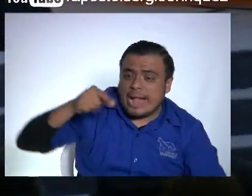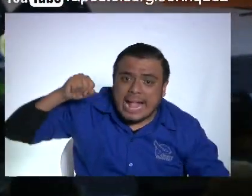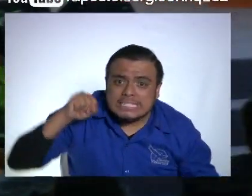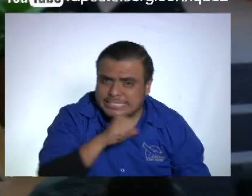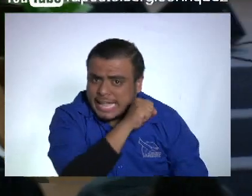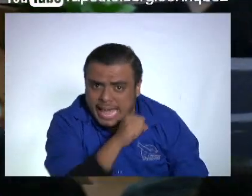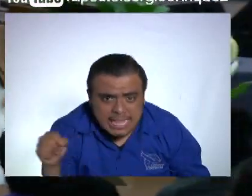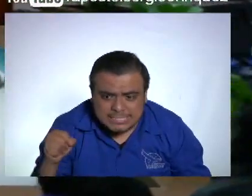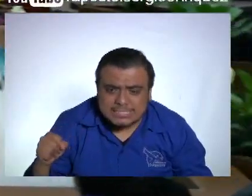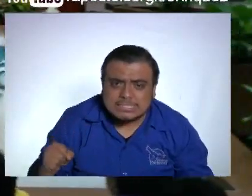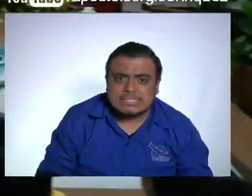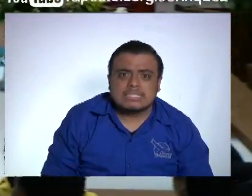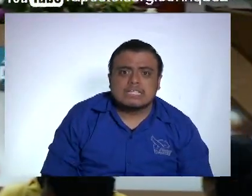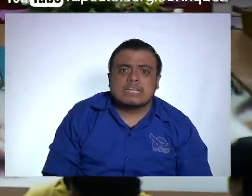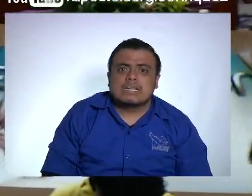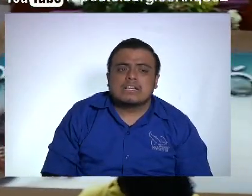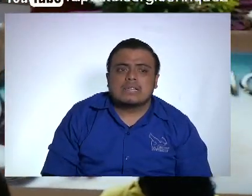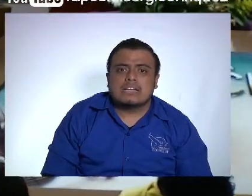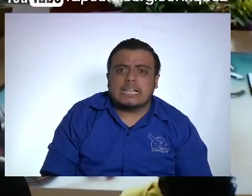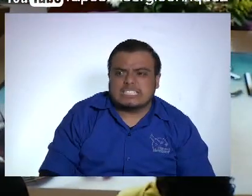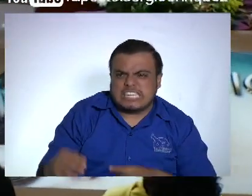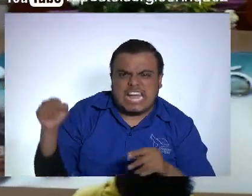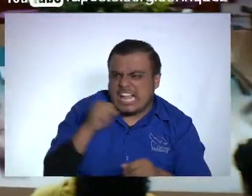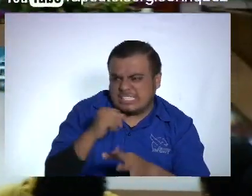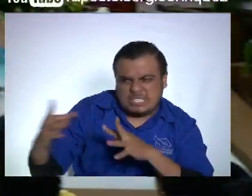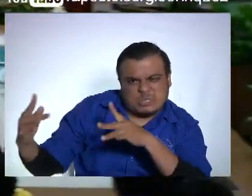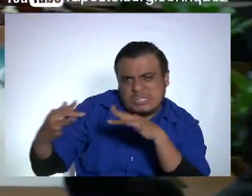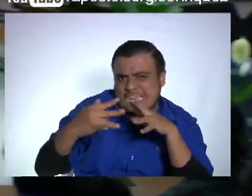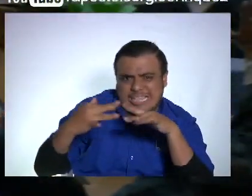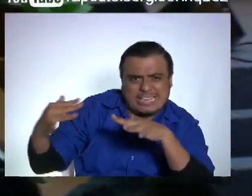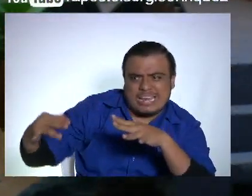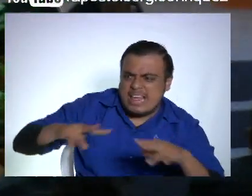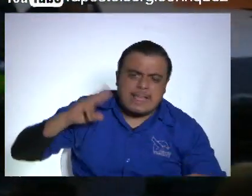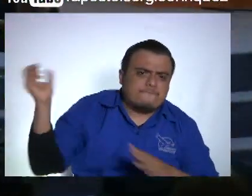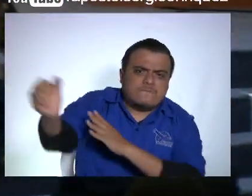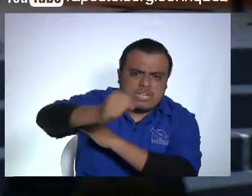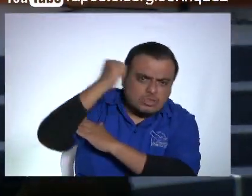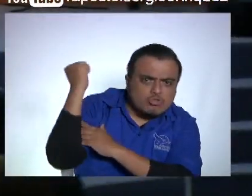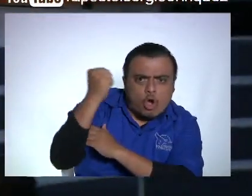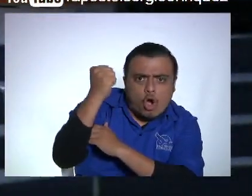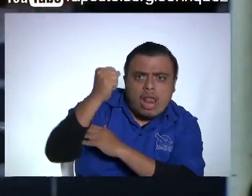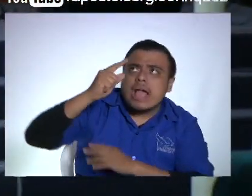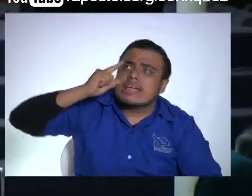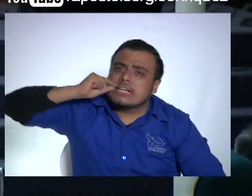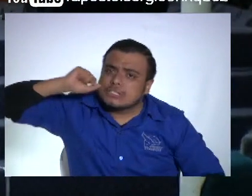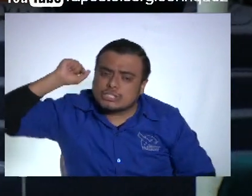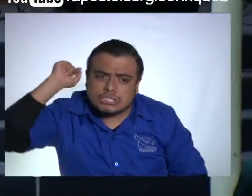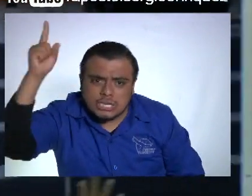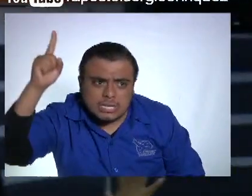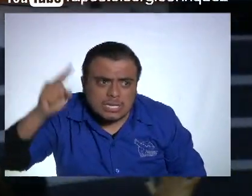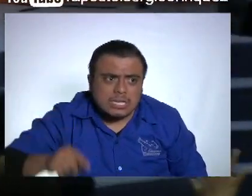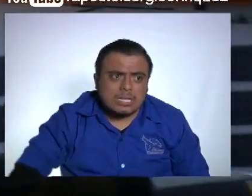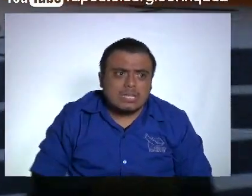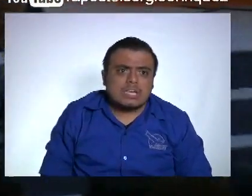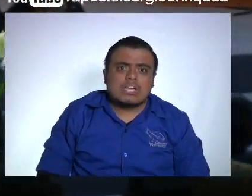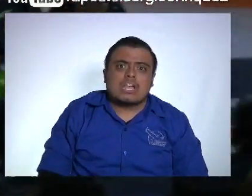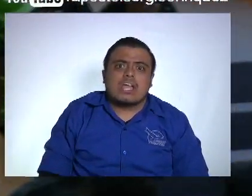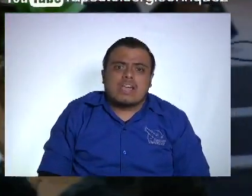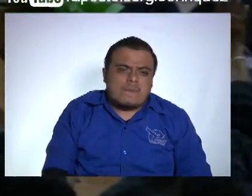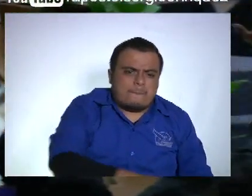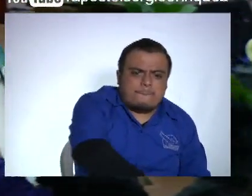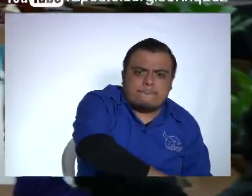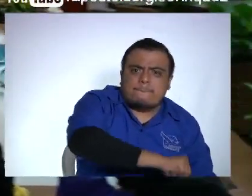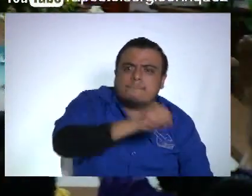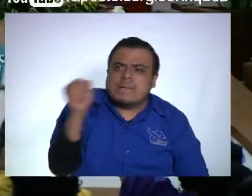cántico nuevo, ese cántico de guerra, ese cántico de victoria, y el Señor va a salir a pelear por